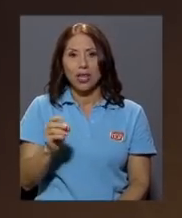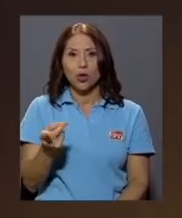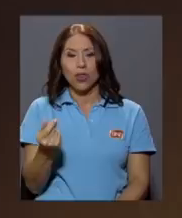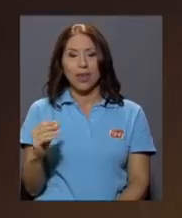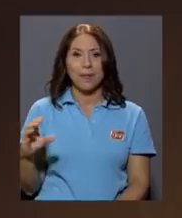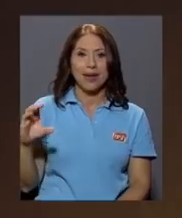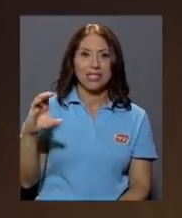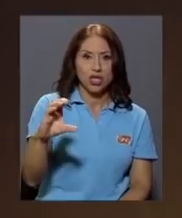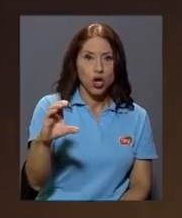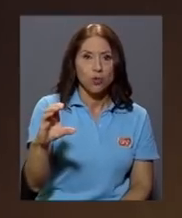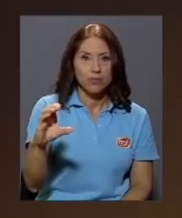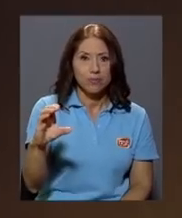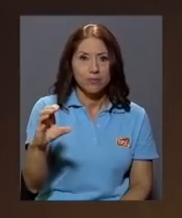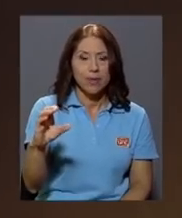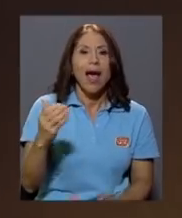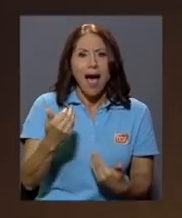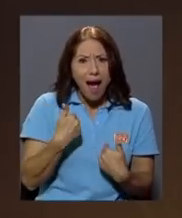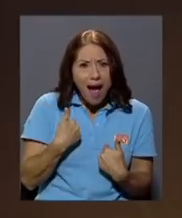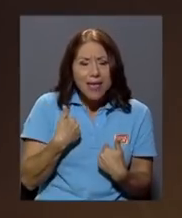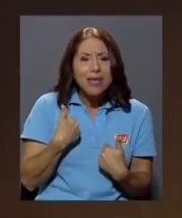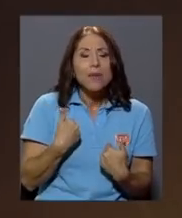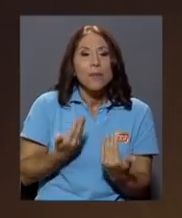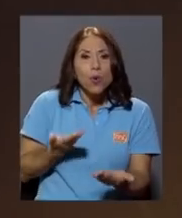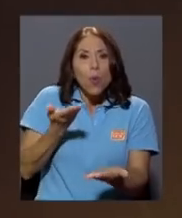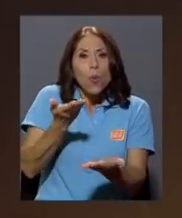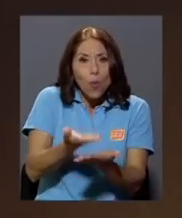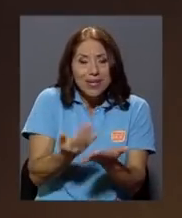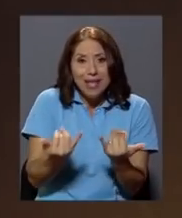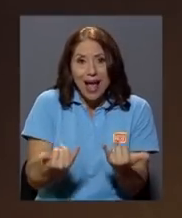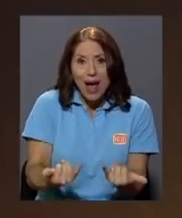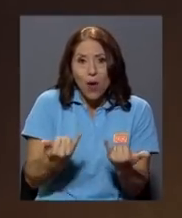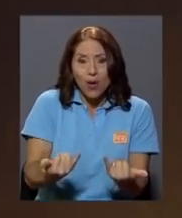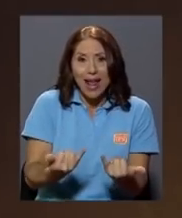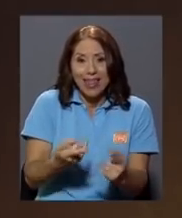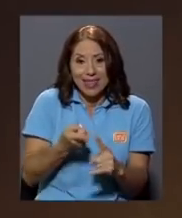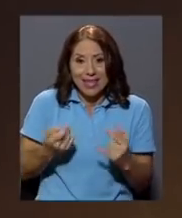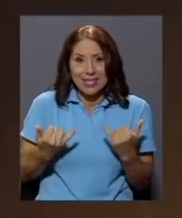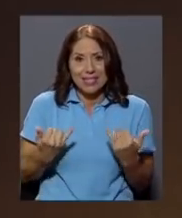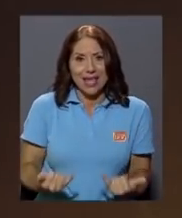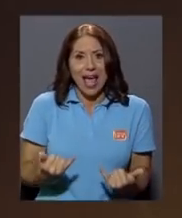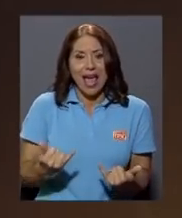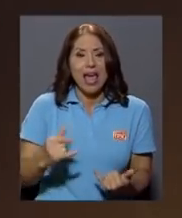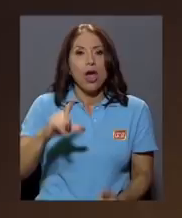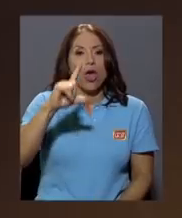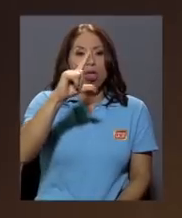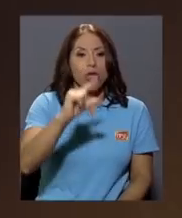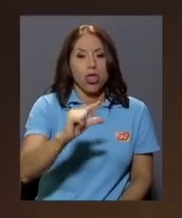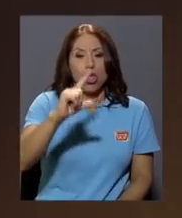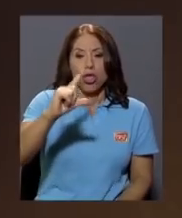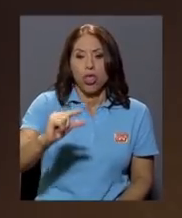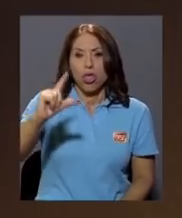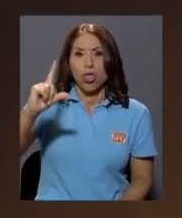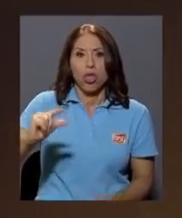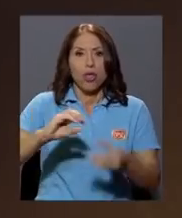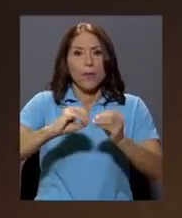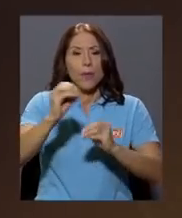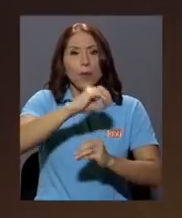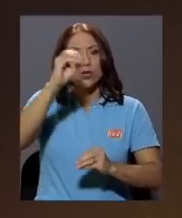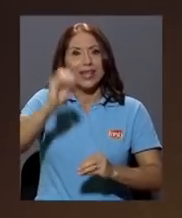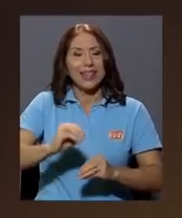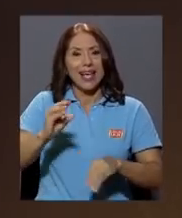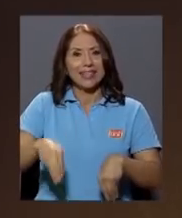inversión. O sea, hay propuestas de disminuir desde ya los porcentajes que incluso se